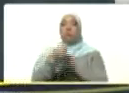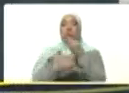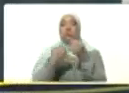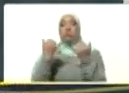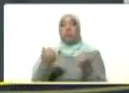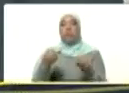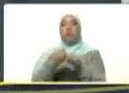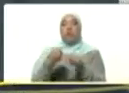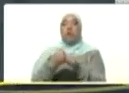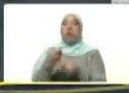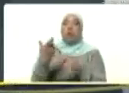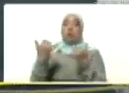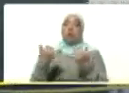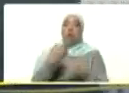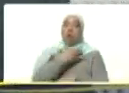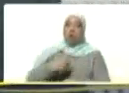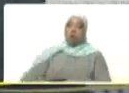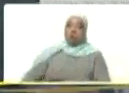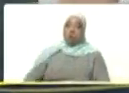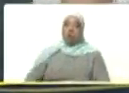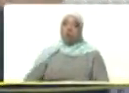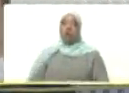la toma de posesión del presidente Kennedy,